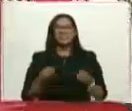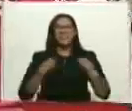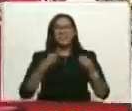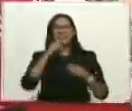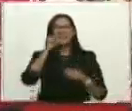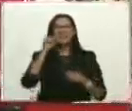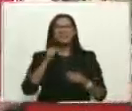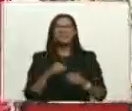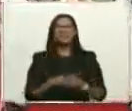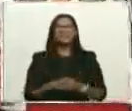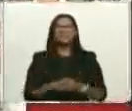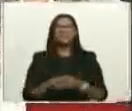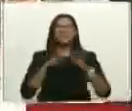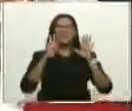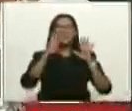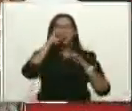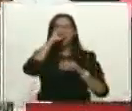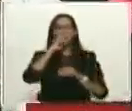Pero son 9 años